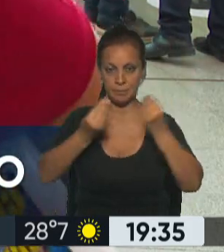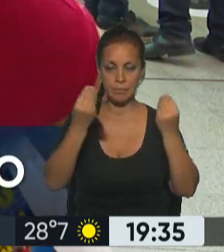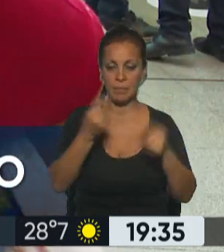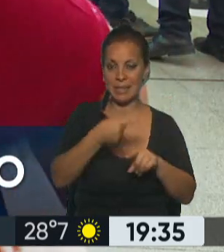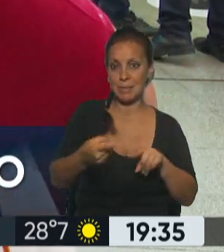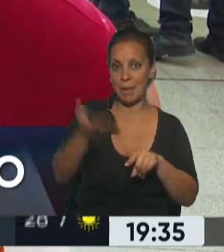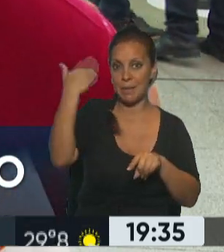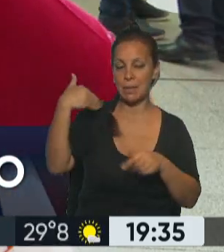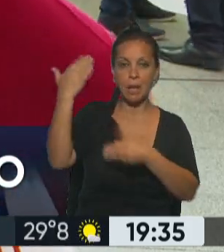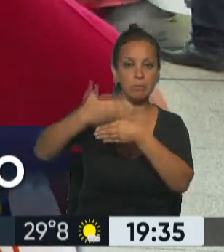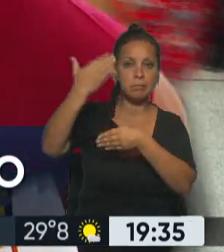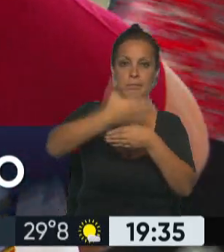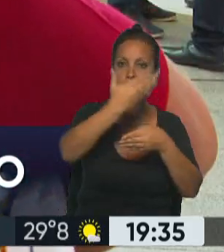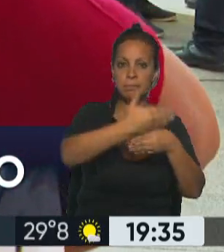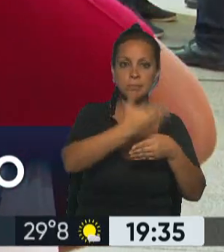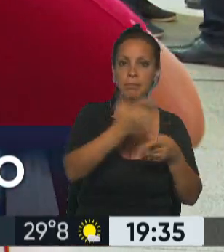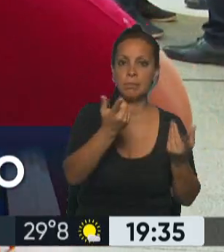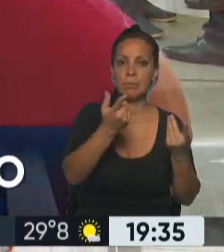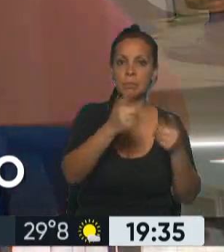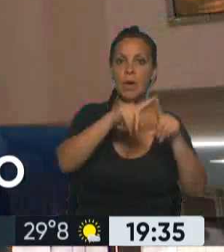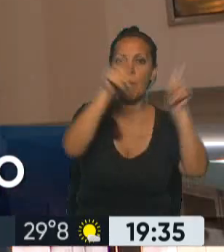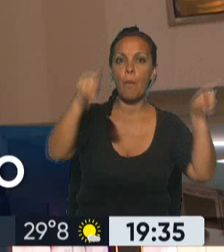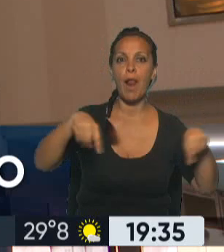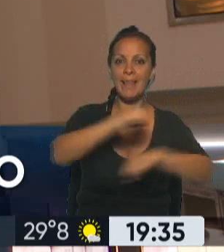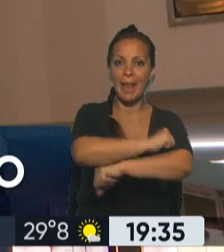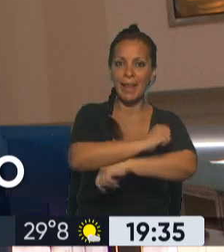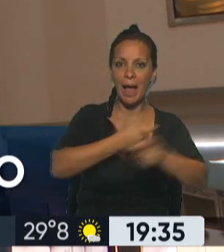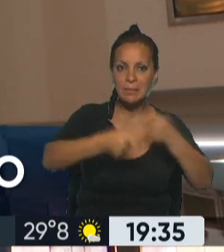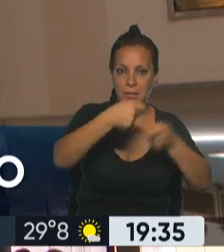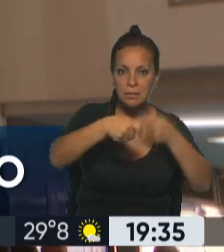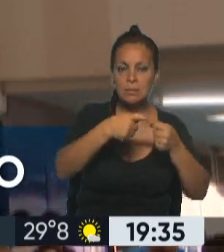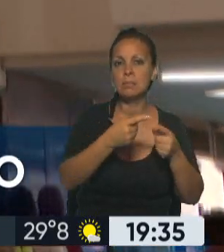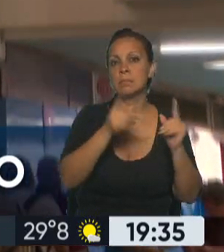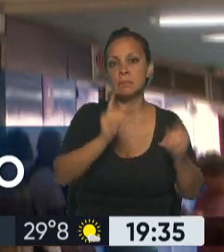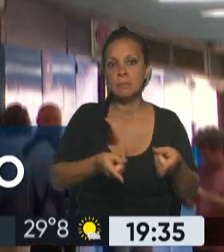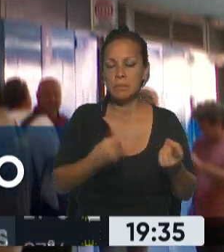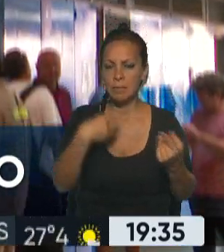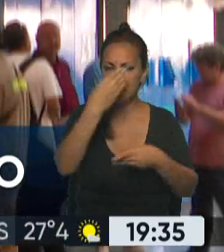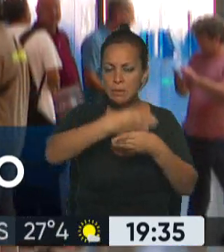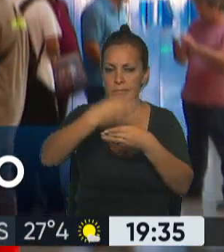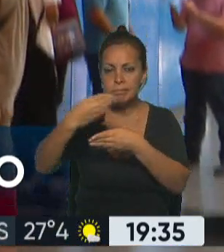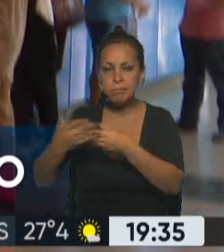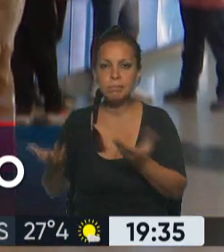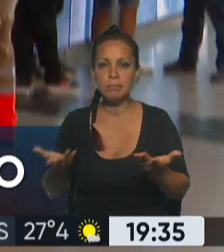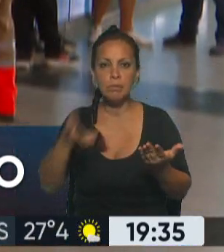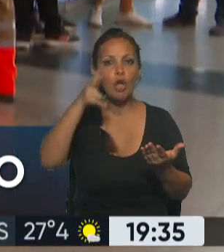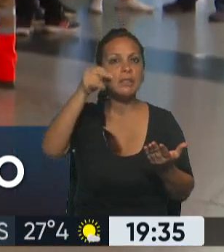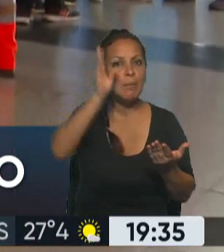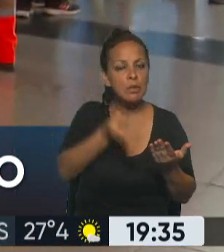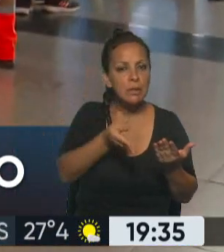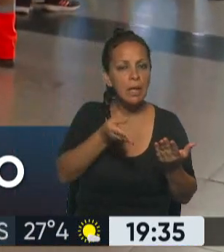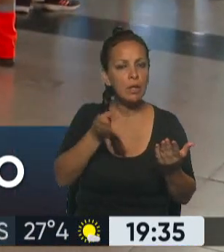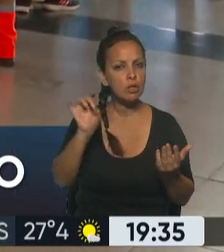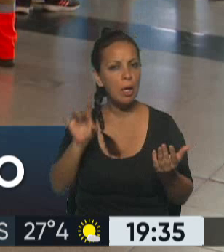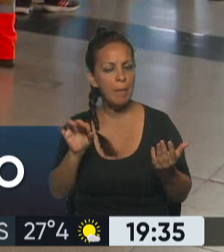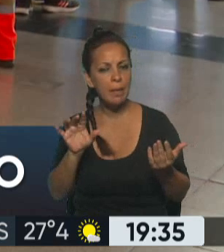cerrando boleterías, hoy ya estamos con el 80% de las boleterías cerradas, lo que por supuesto nos preocupa por nuestra fuente de trabajo, pero que también afecta al usuario porque